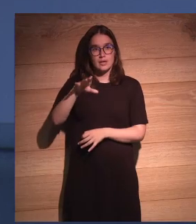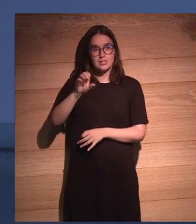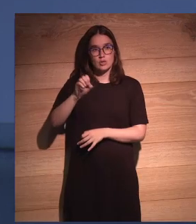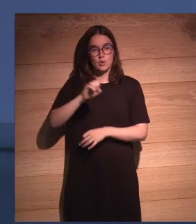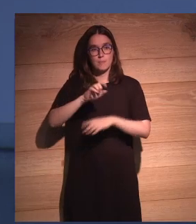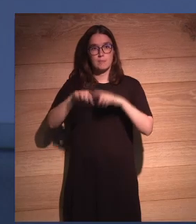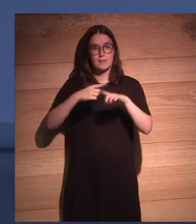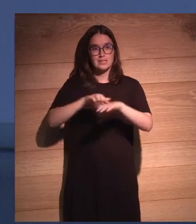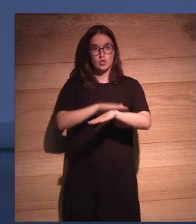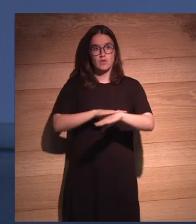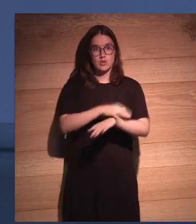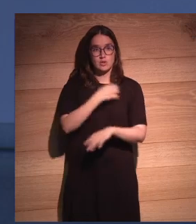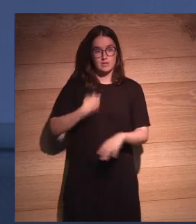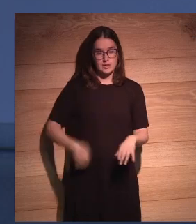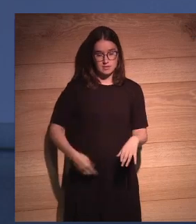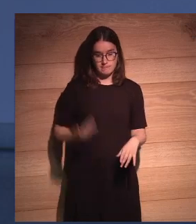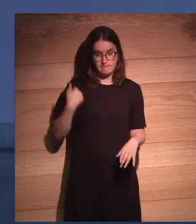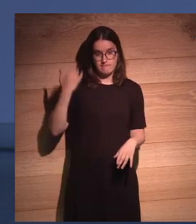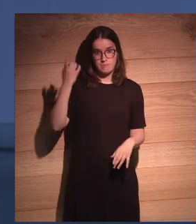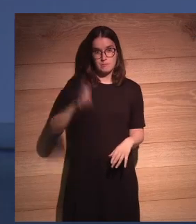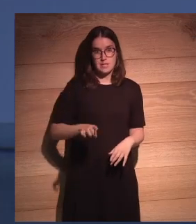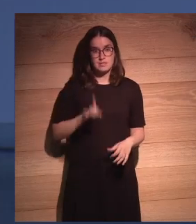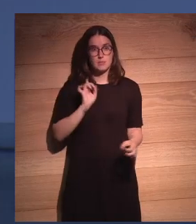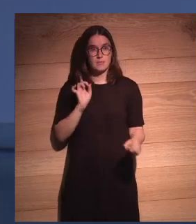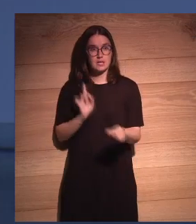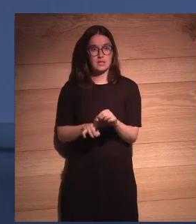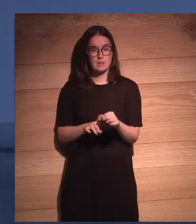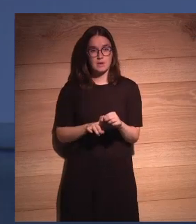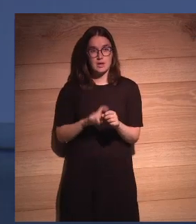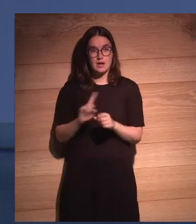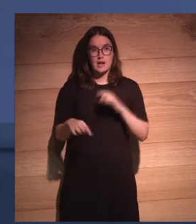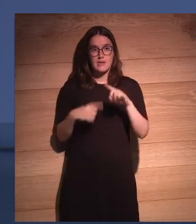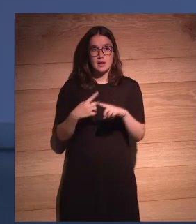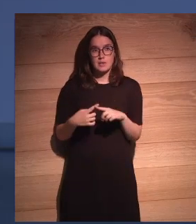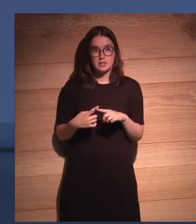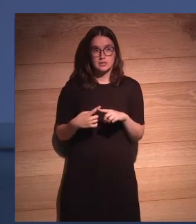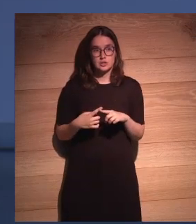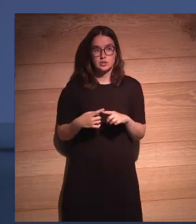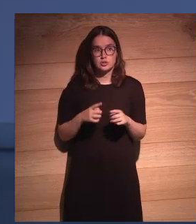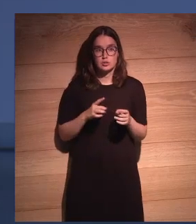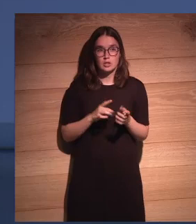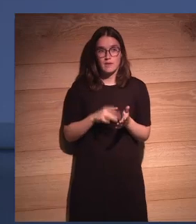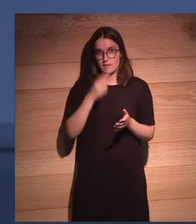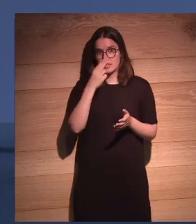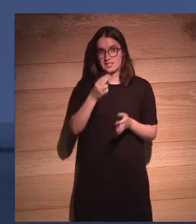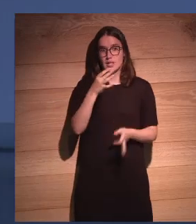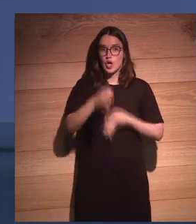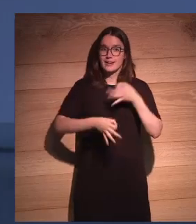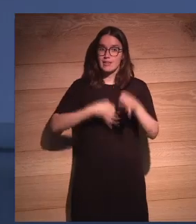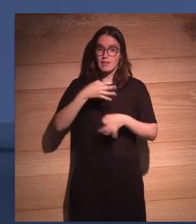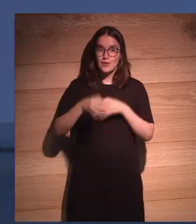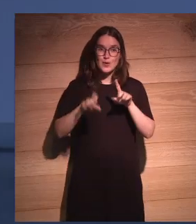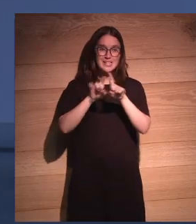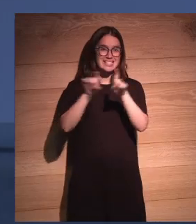China el mes pasado, y además de participar pude visitar organizaciones